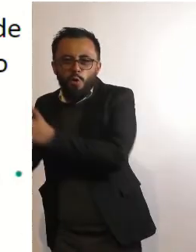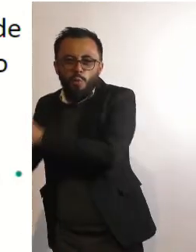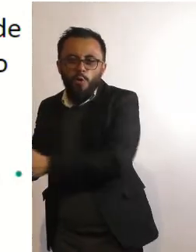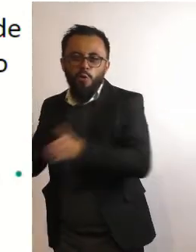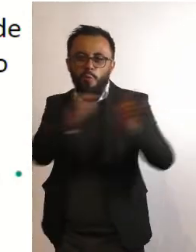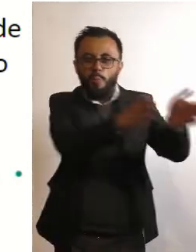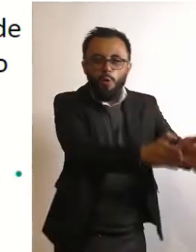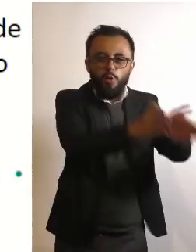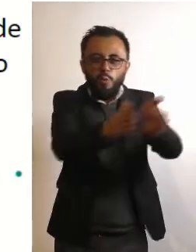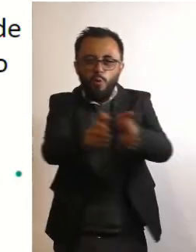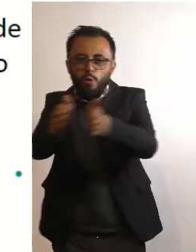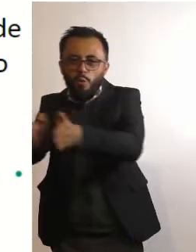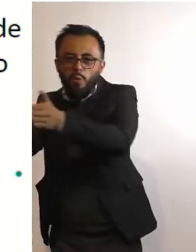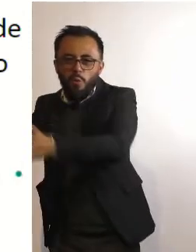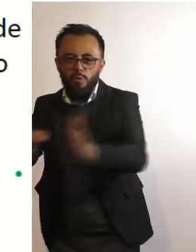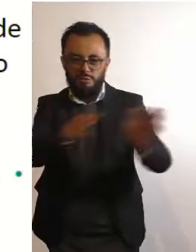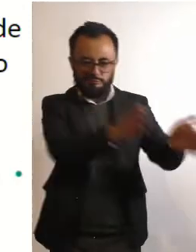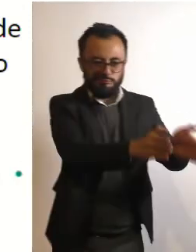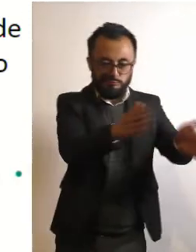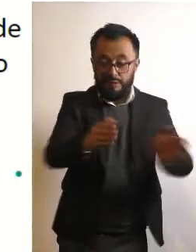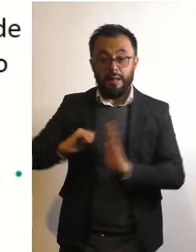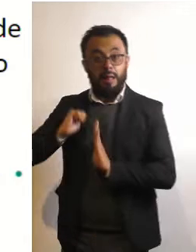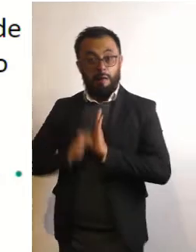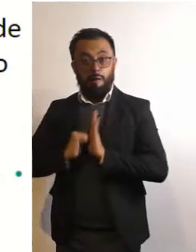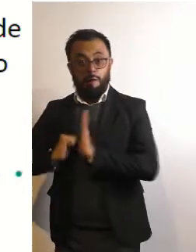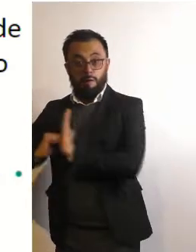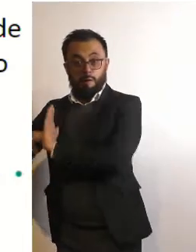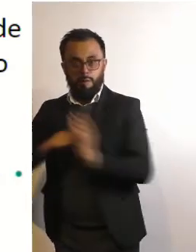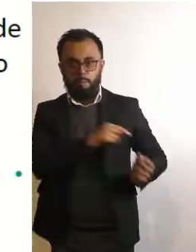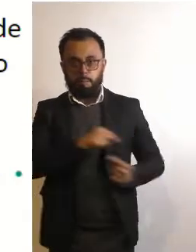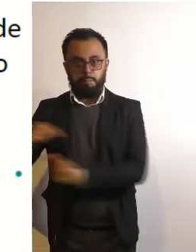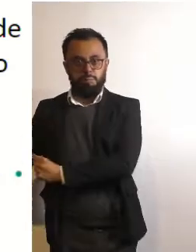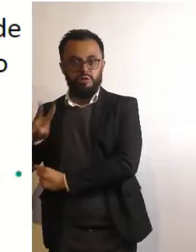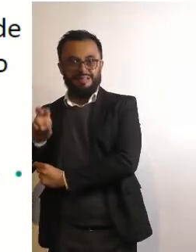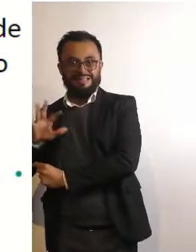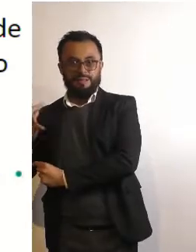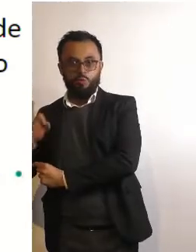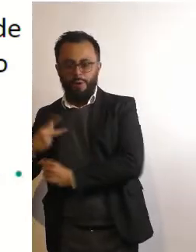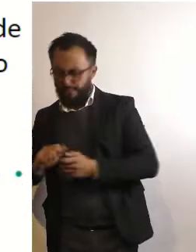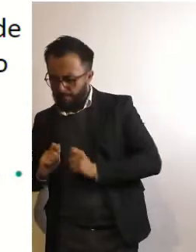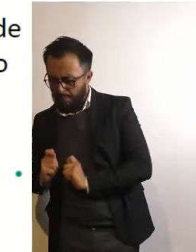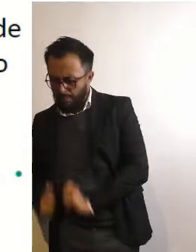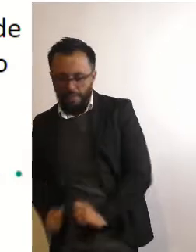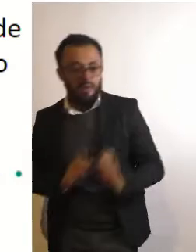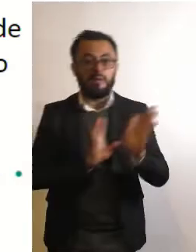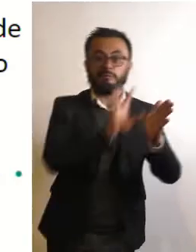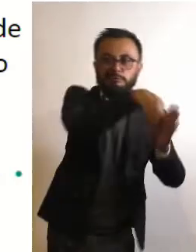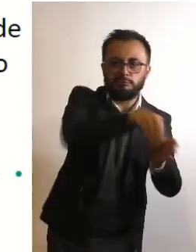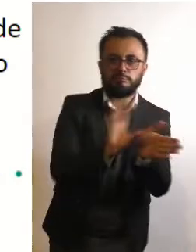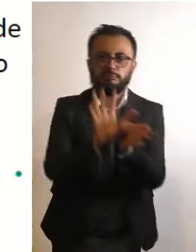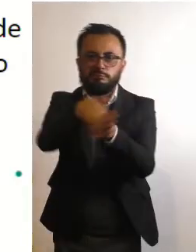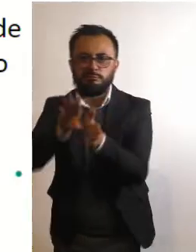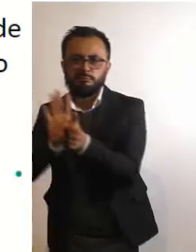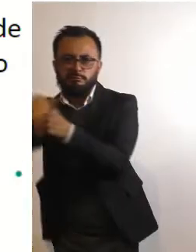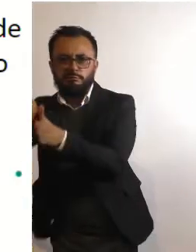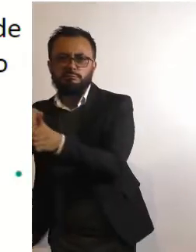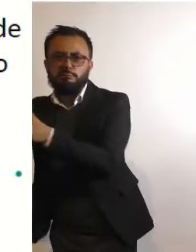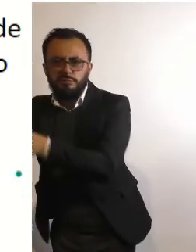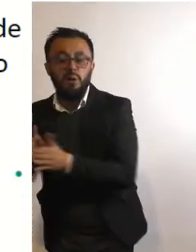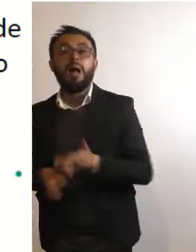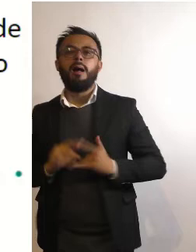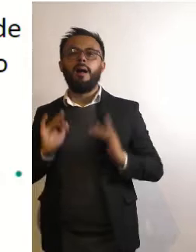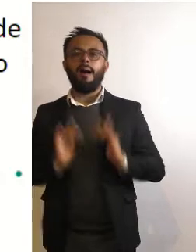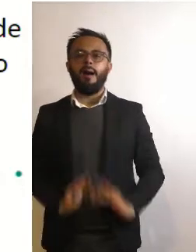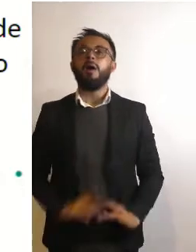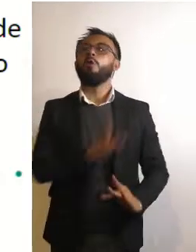modularizadas en los diferentes programas y como les había mencionado, tuvimos la oportunidad de